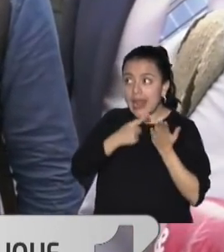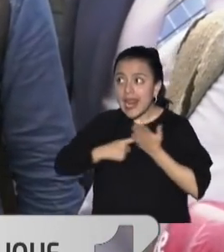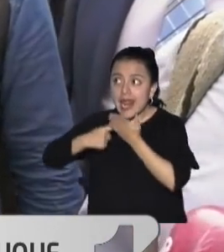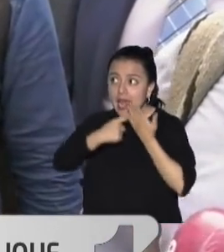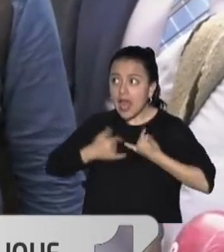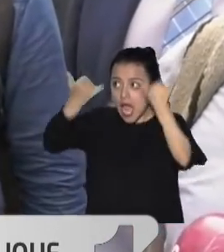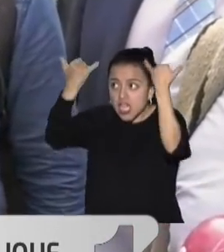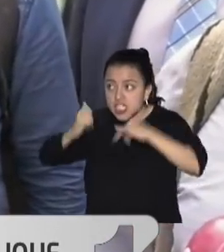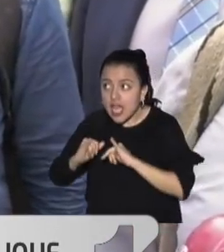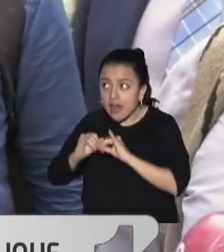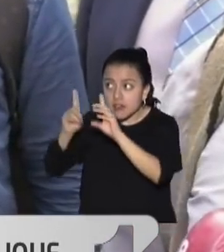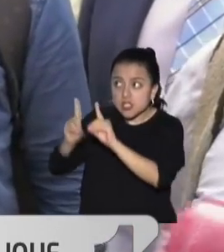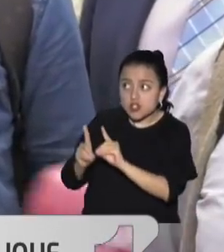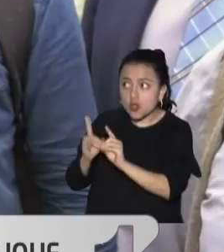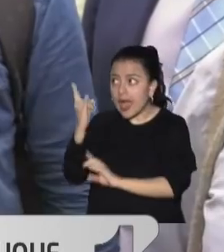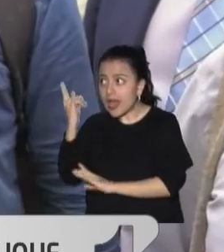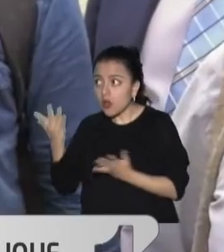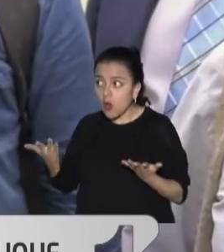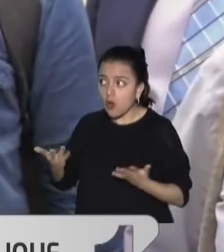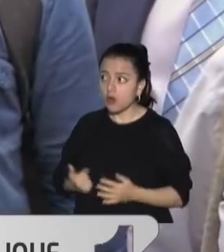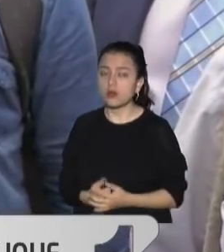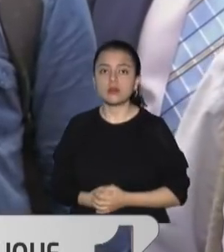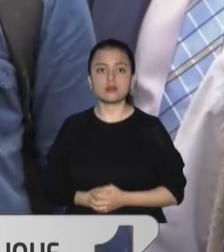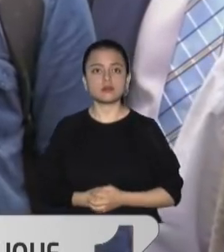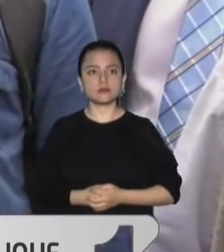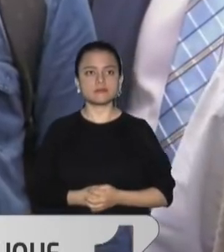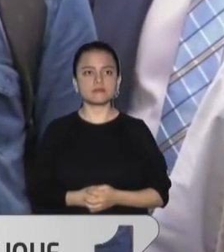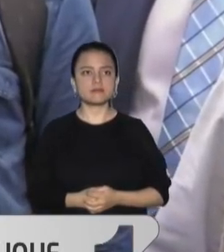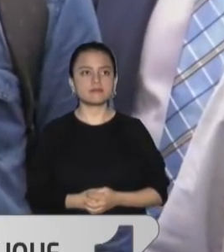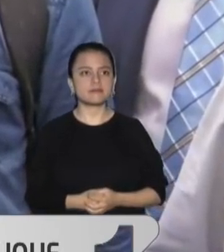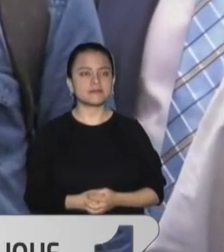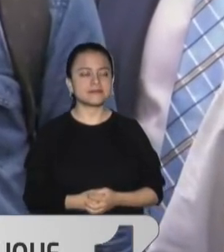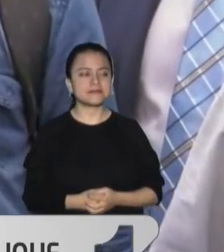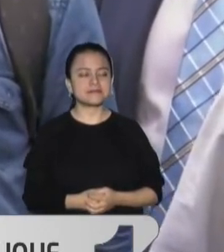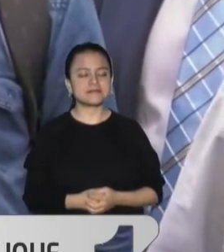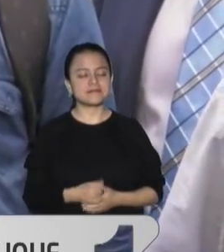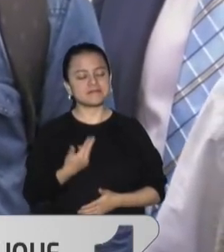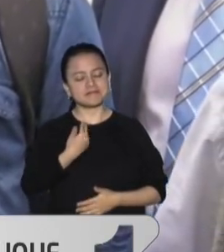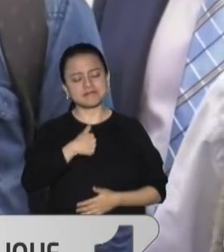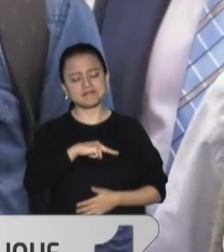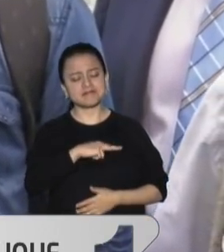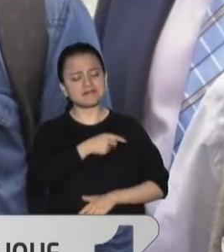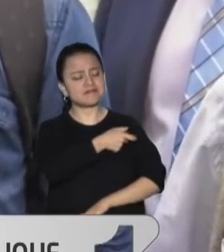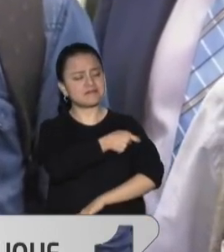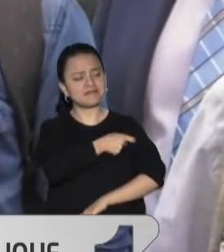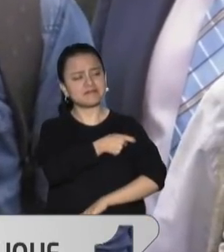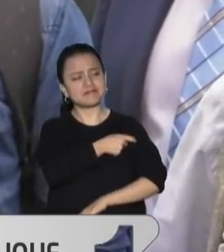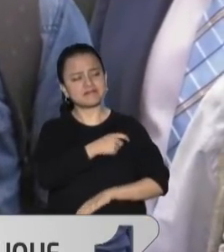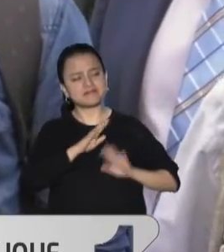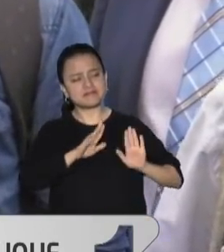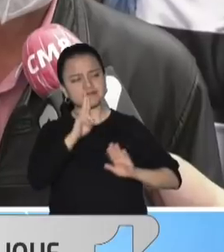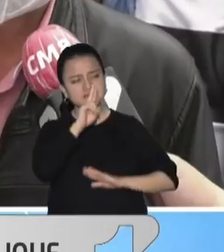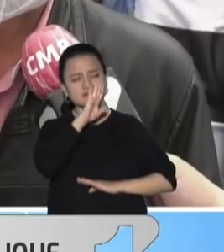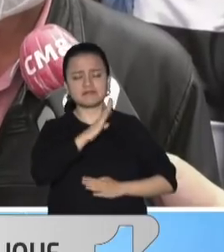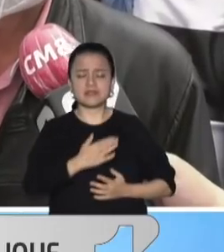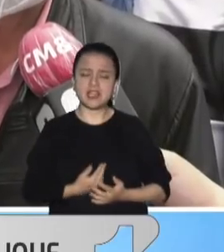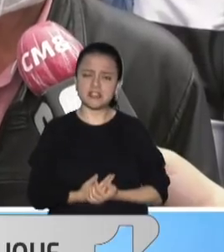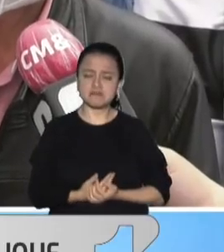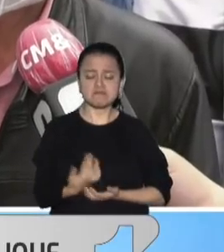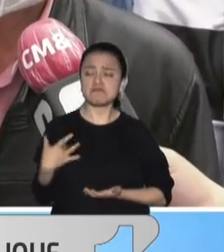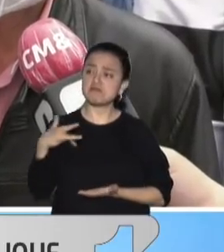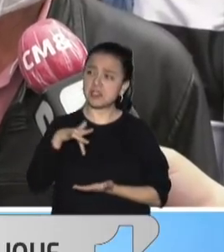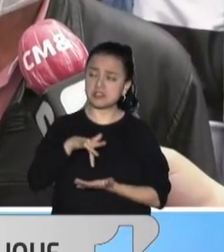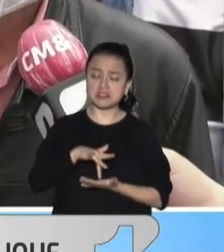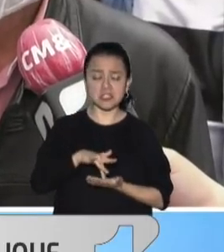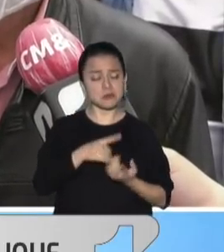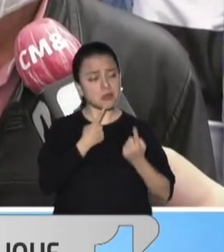una negociación en firme con el gobierno? El Comité de Paro ha venido a reunirse con la